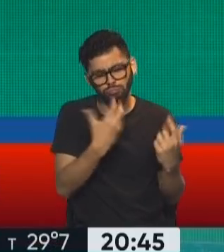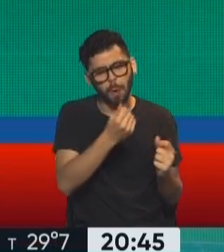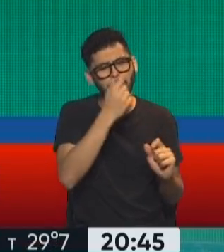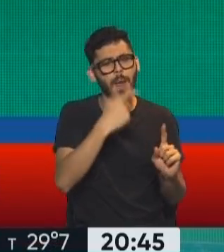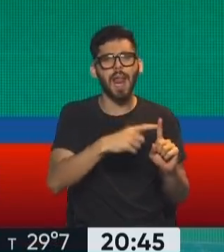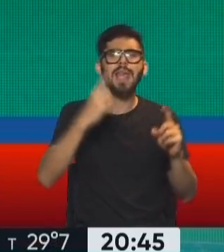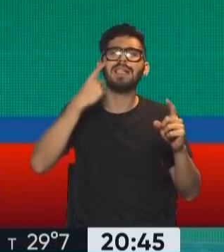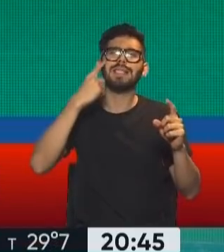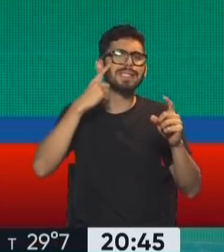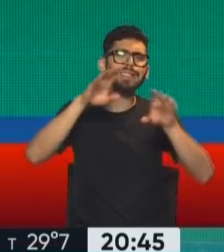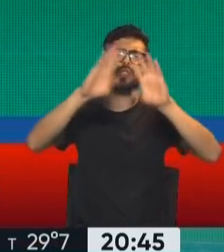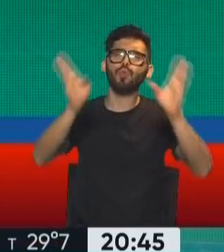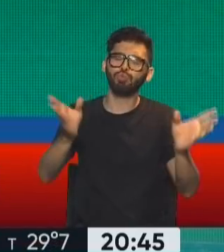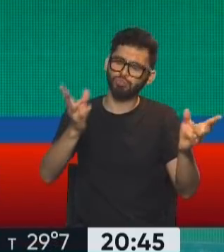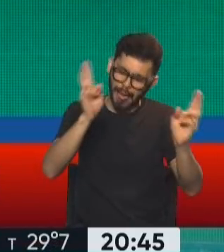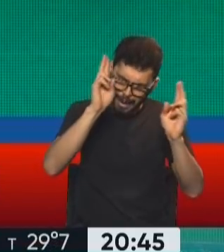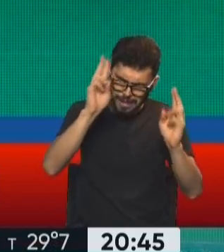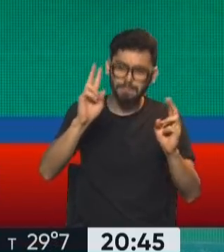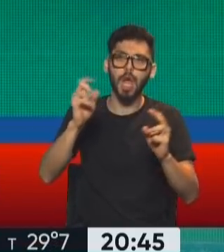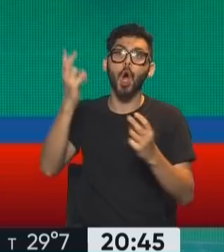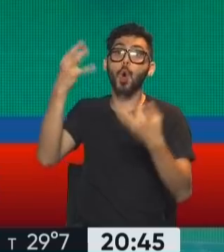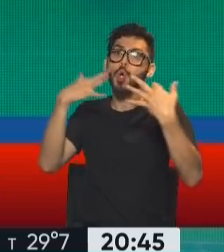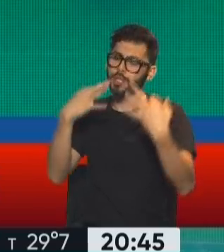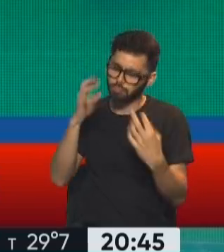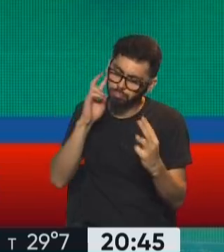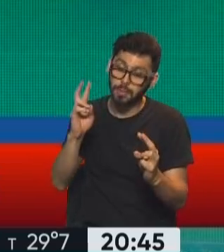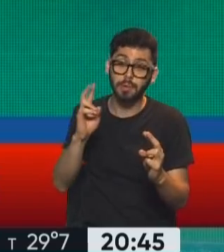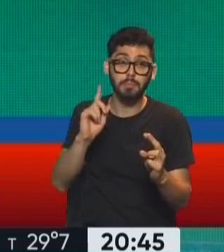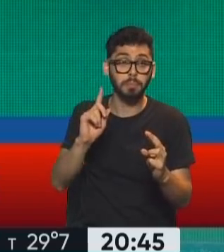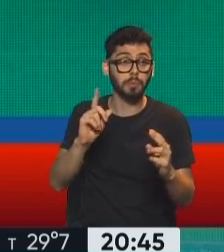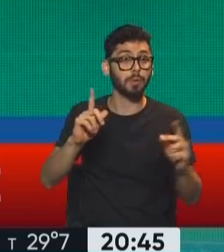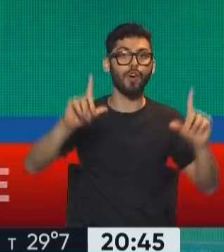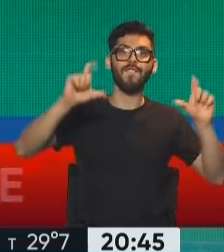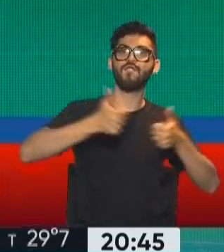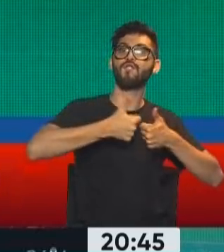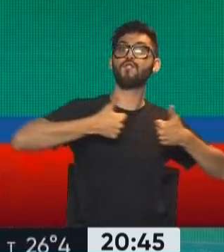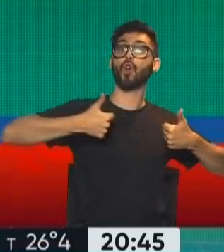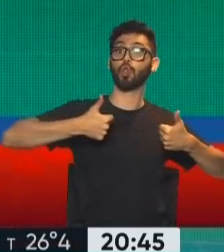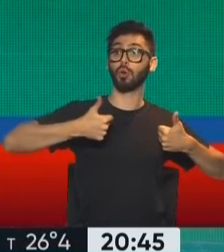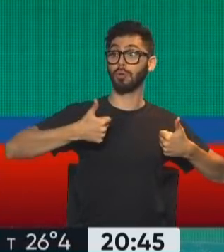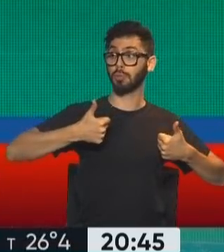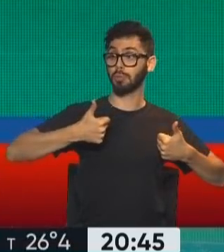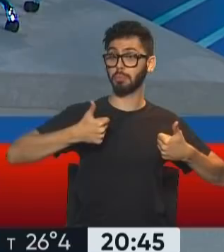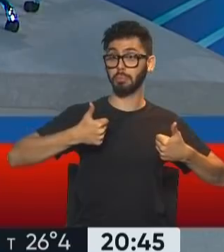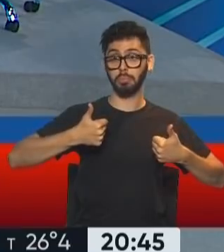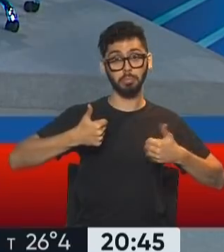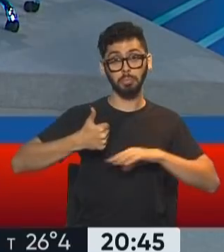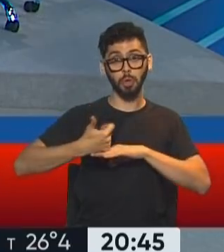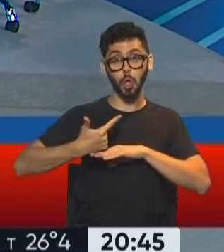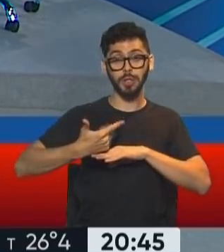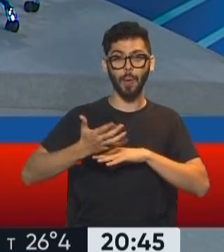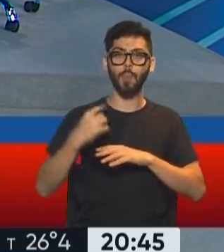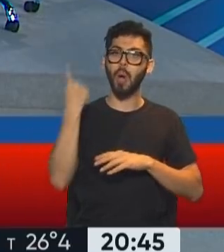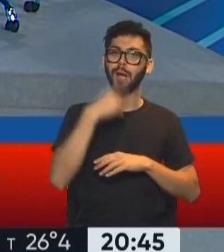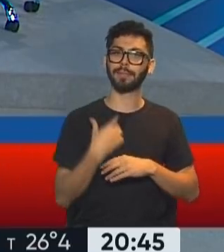a las instituciones y a la justicia. Pero las caras en la fotografía no dicen lo mismo que el texto, ¿no? Fue como un poco forzado